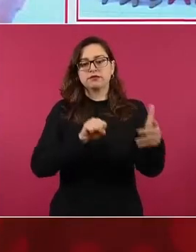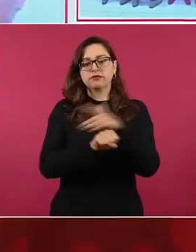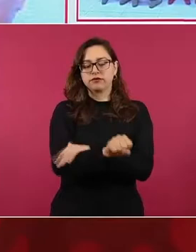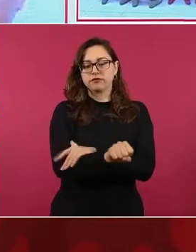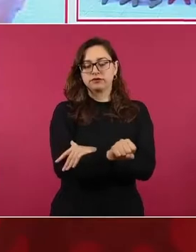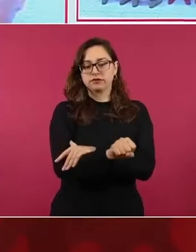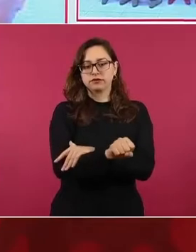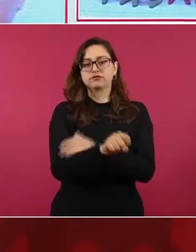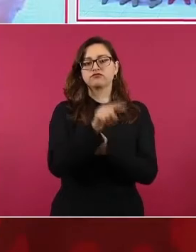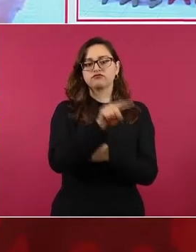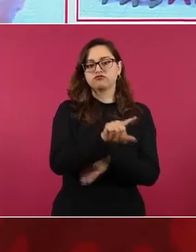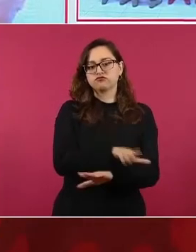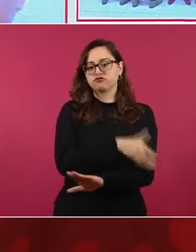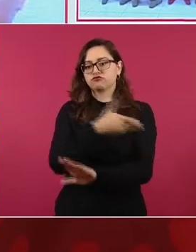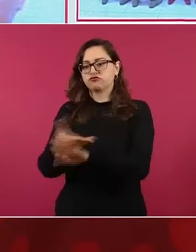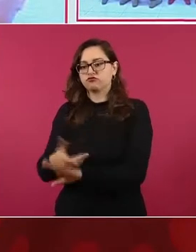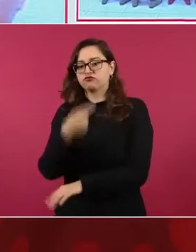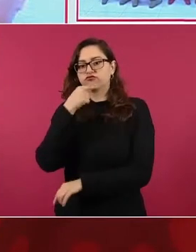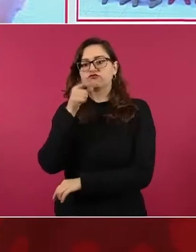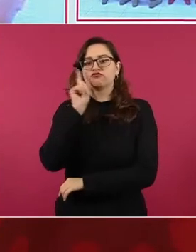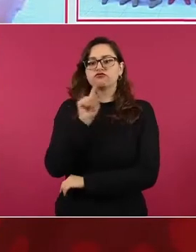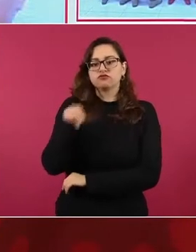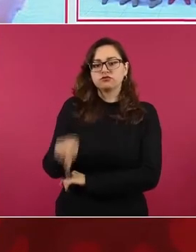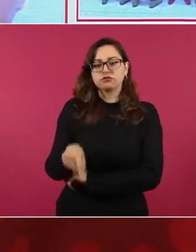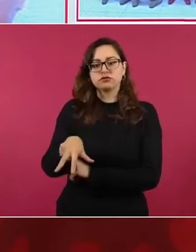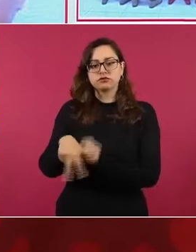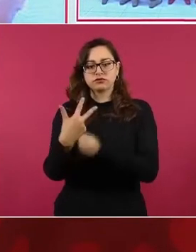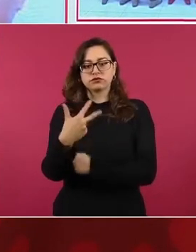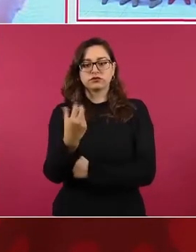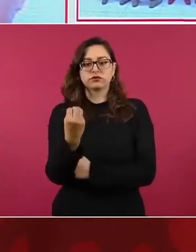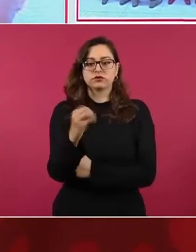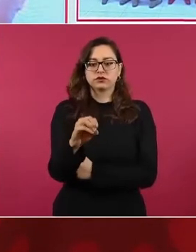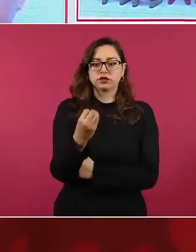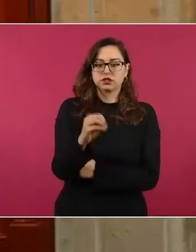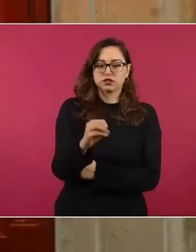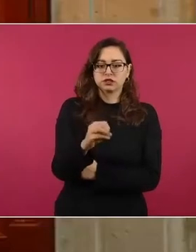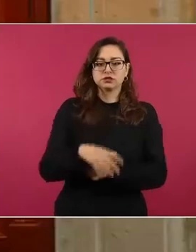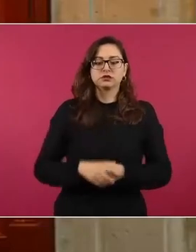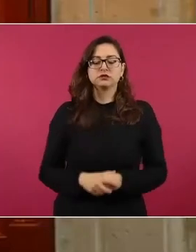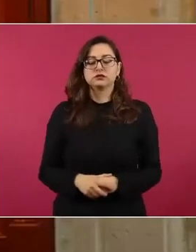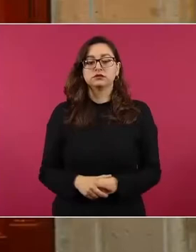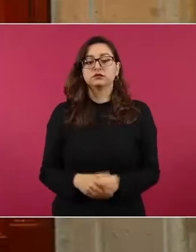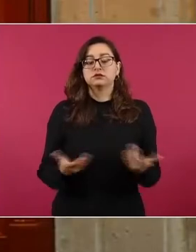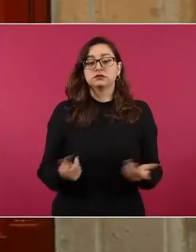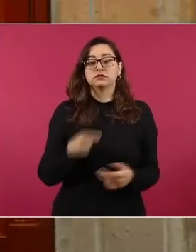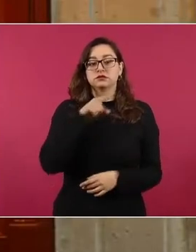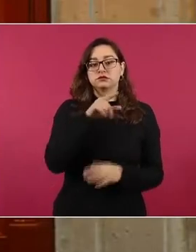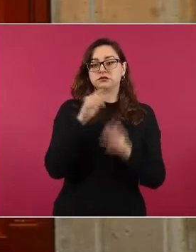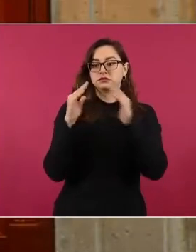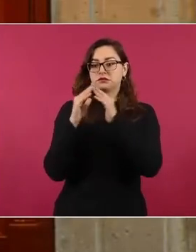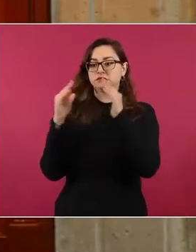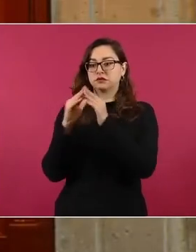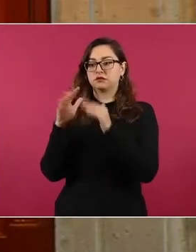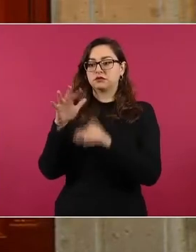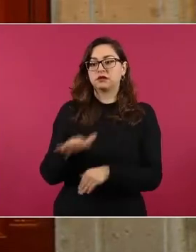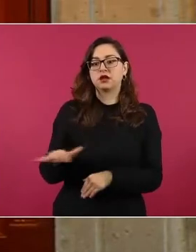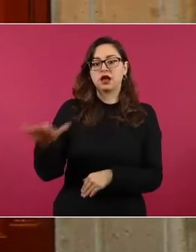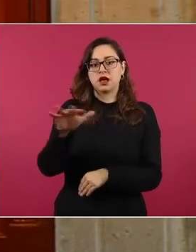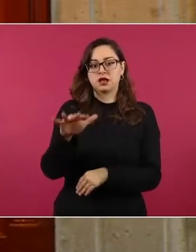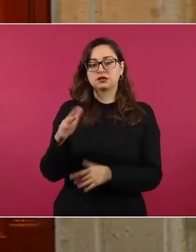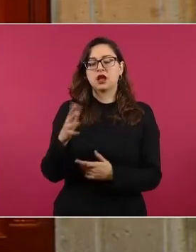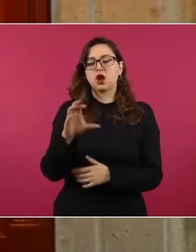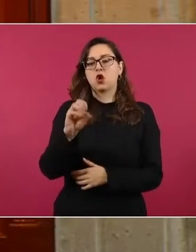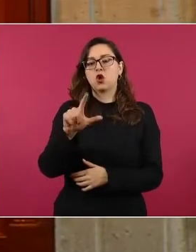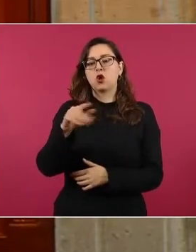de octubre en el municipio de Netzahualcóyotl. Esta persona ingresó a domicilio en la colonia Las Maravillas